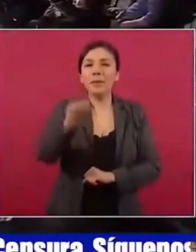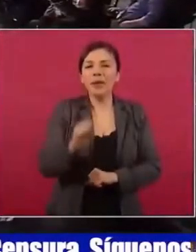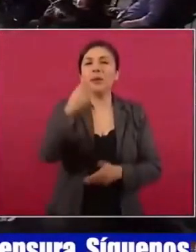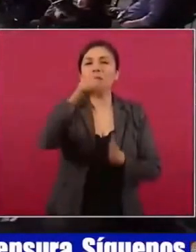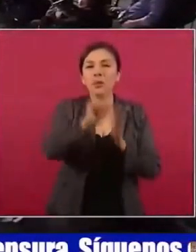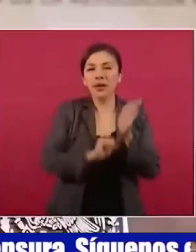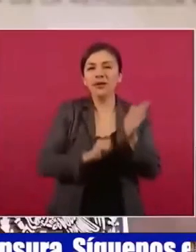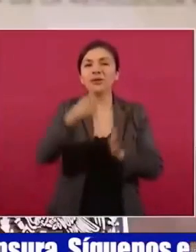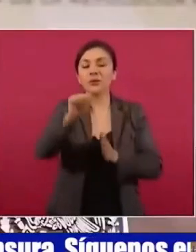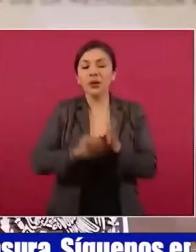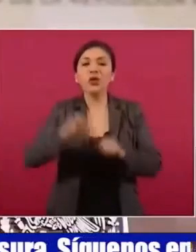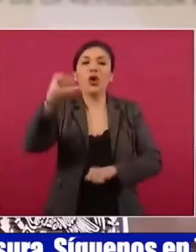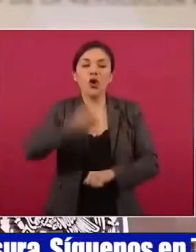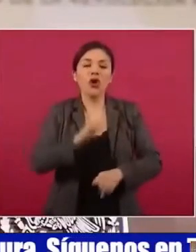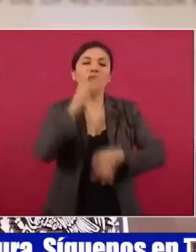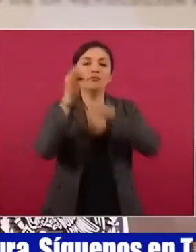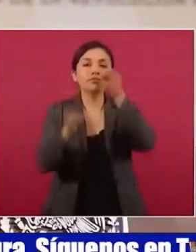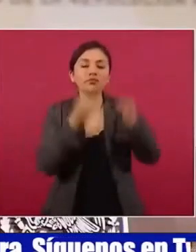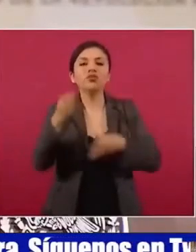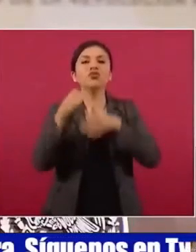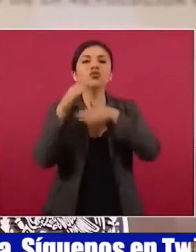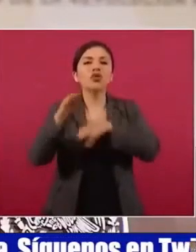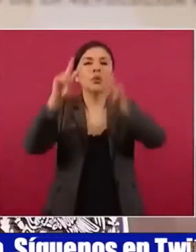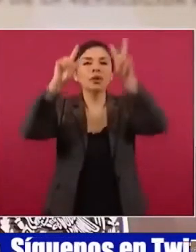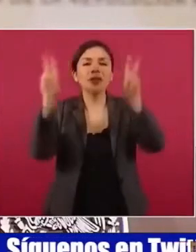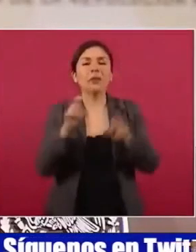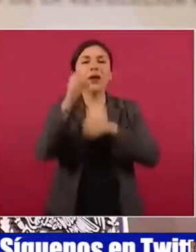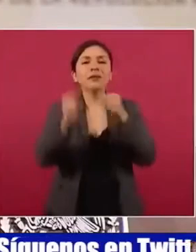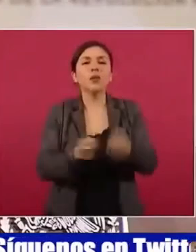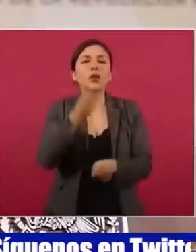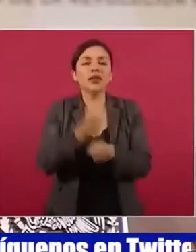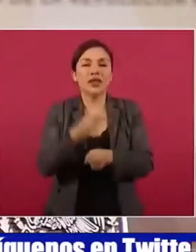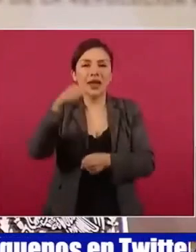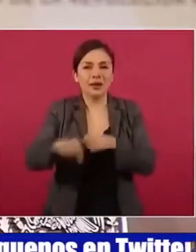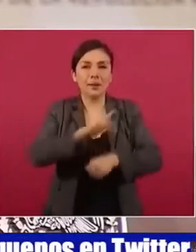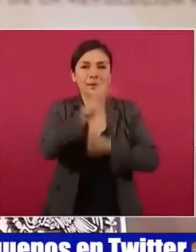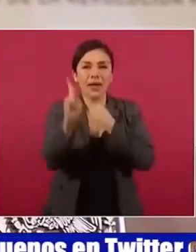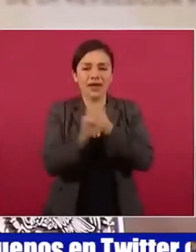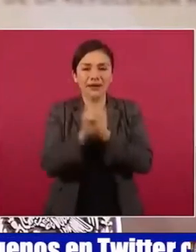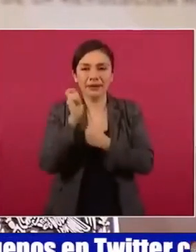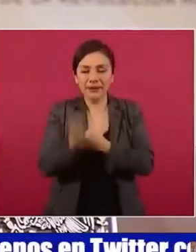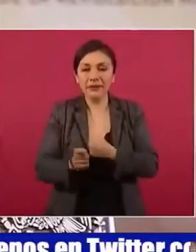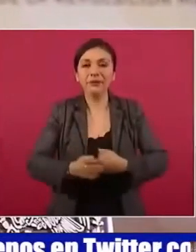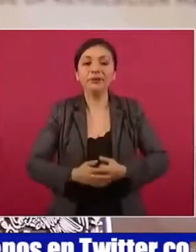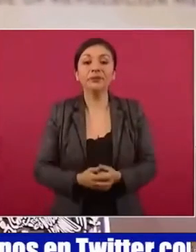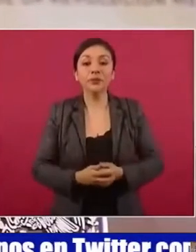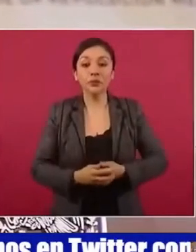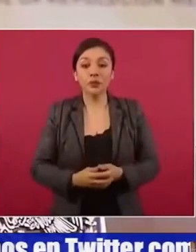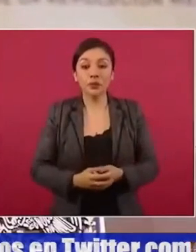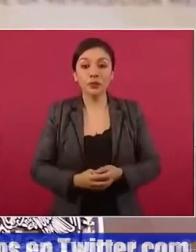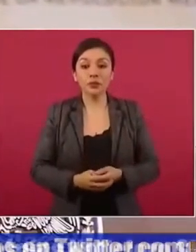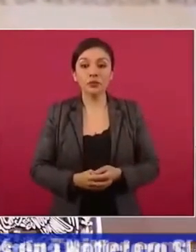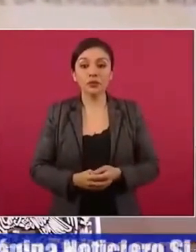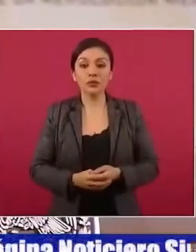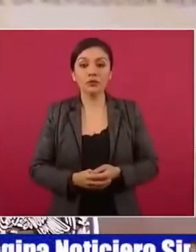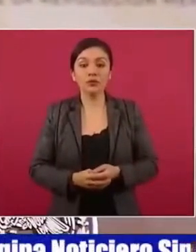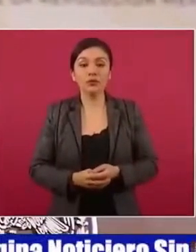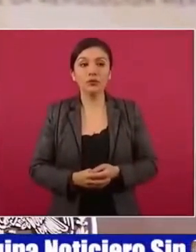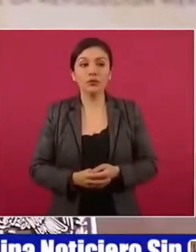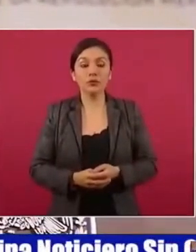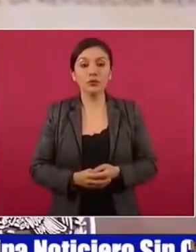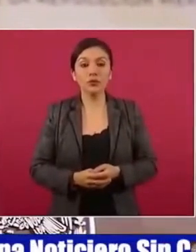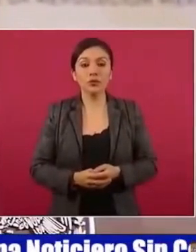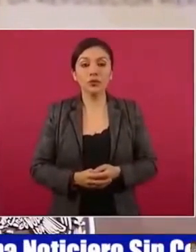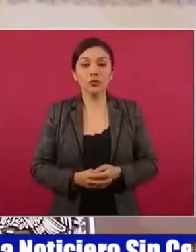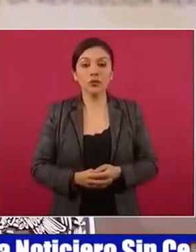en otras etapas, ¿por qué ahora cambiaron? Y desde luego que para mí el mejor presidente en la historia reciente del país es Andrés Manuel